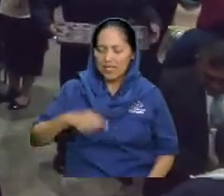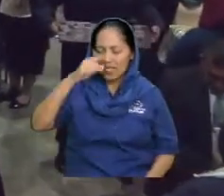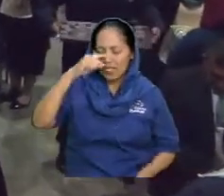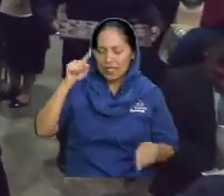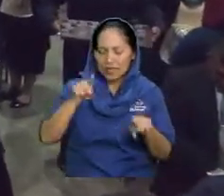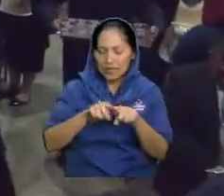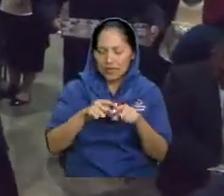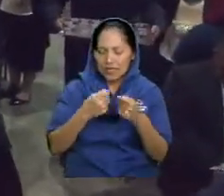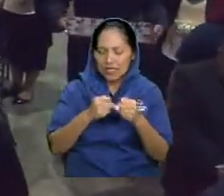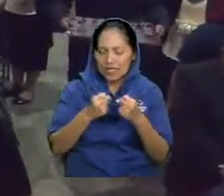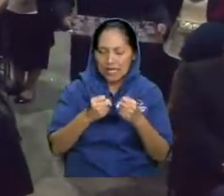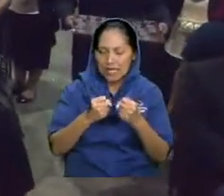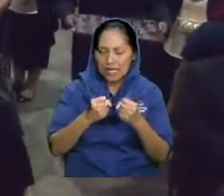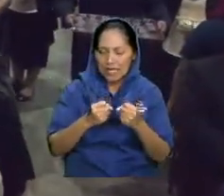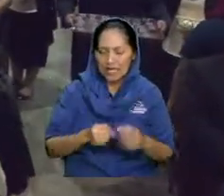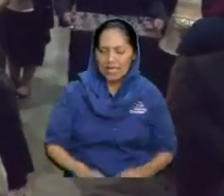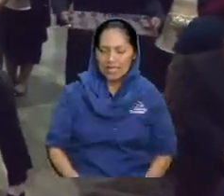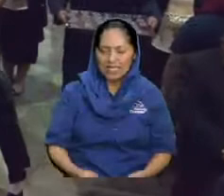esta grandísima bendición.